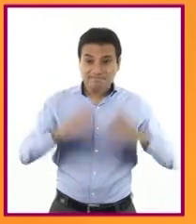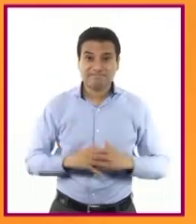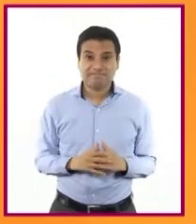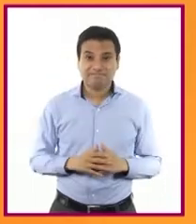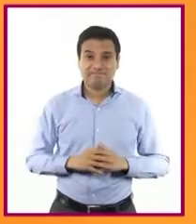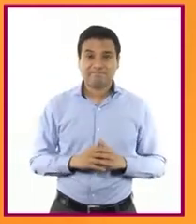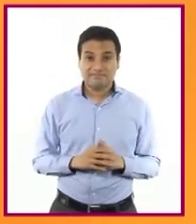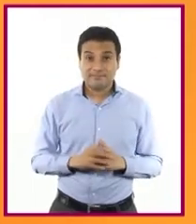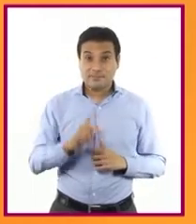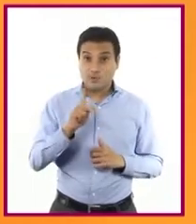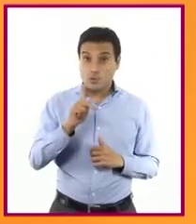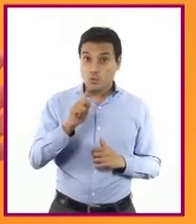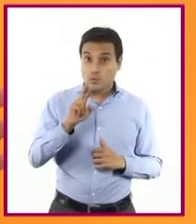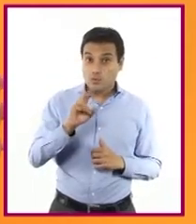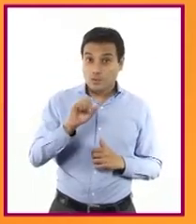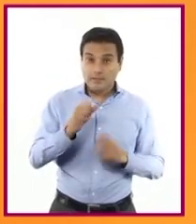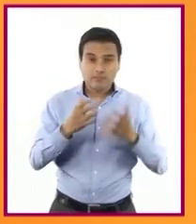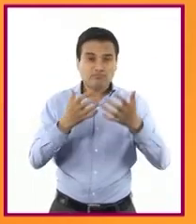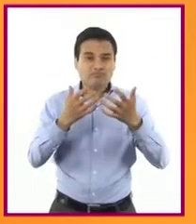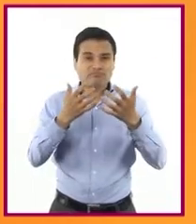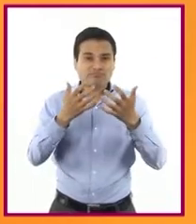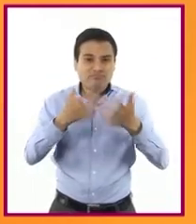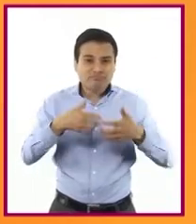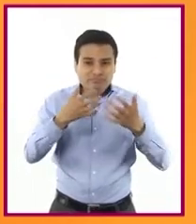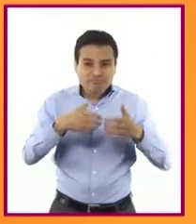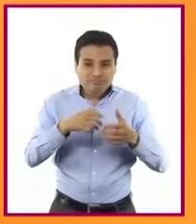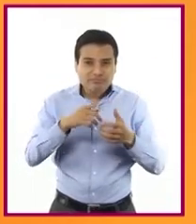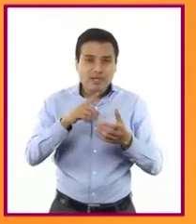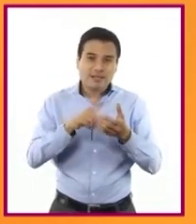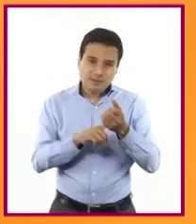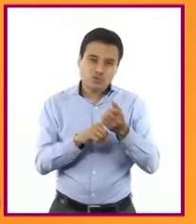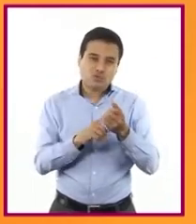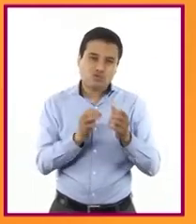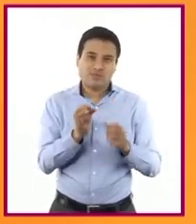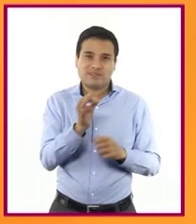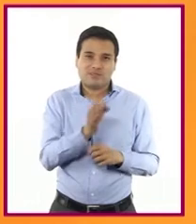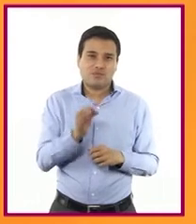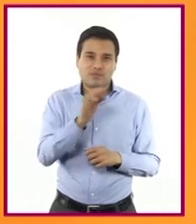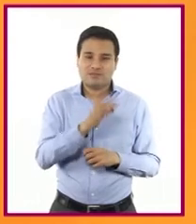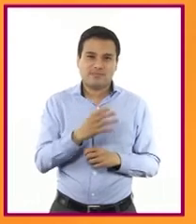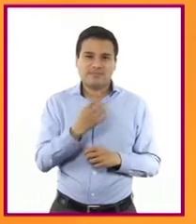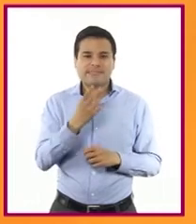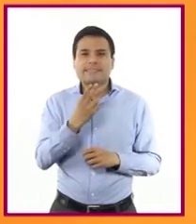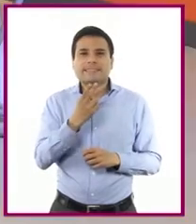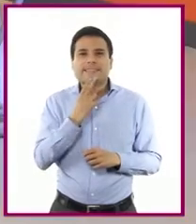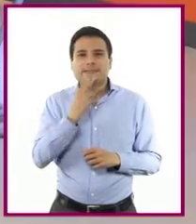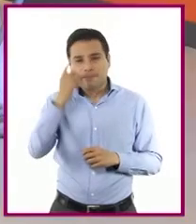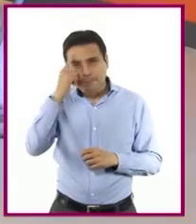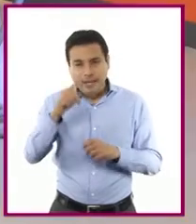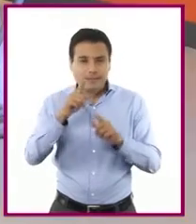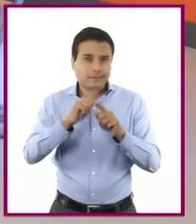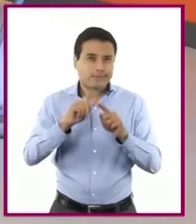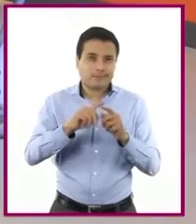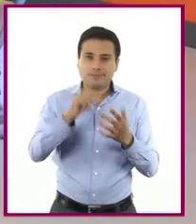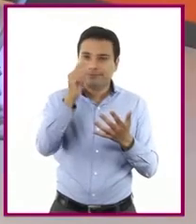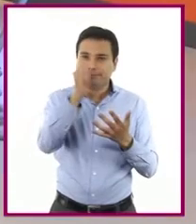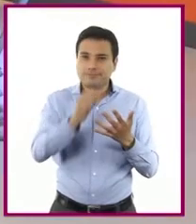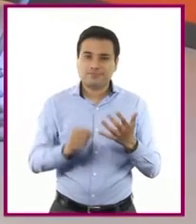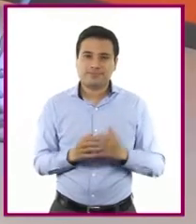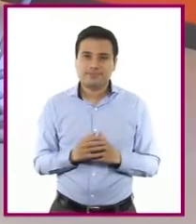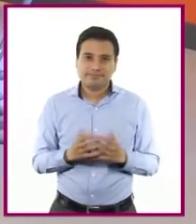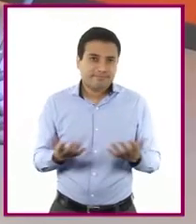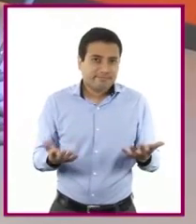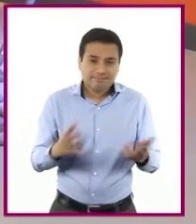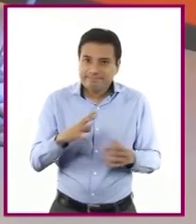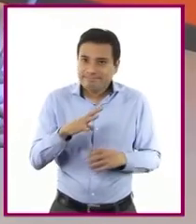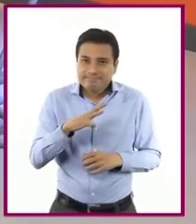Las proteínas se fabrican en todos los tipos celulares y tienen una gran variedad de funciones. Por ello, es imposible no